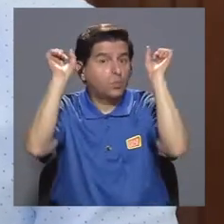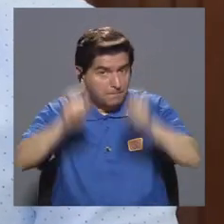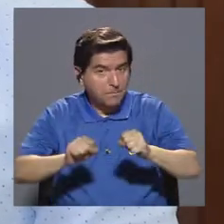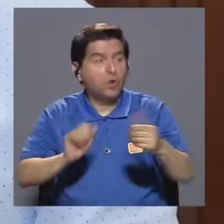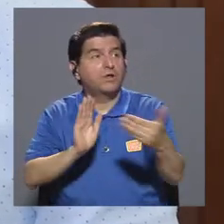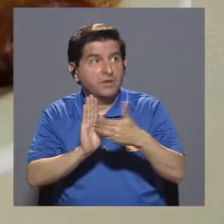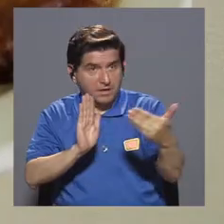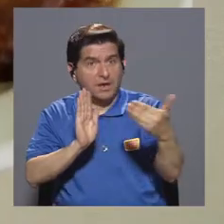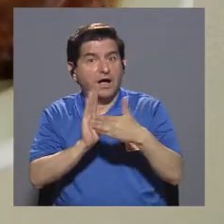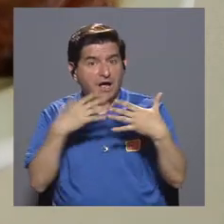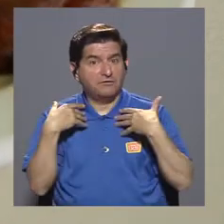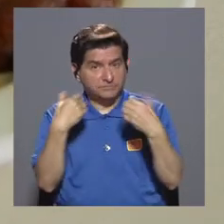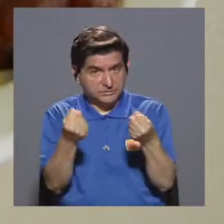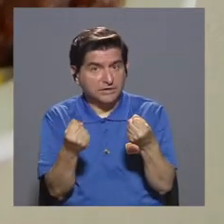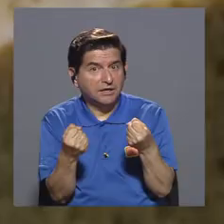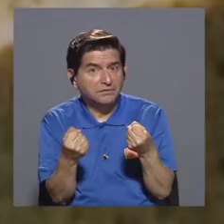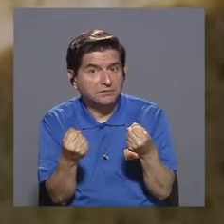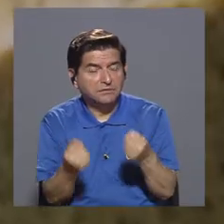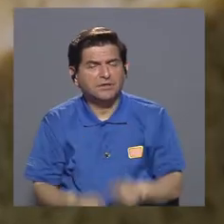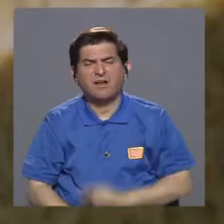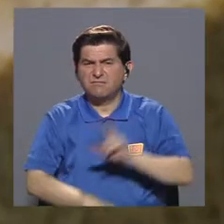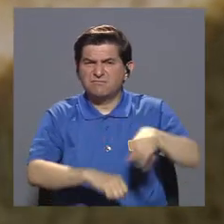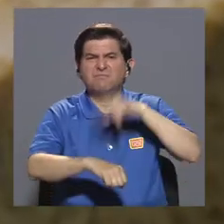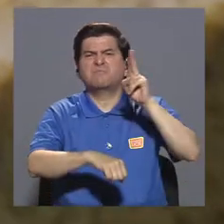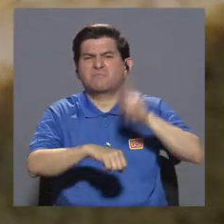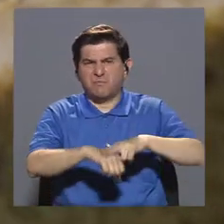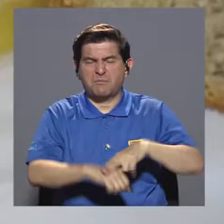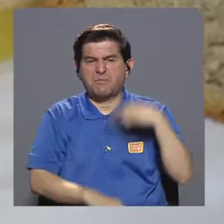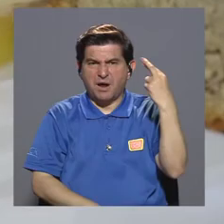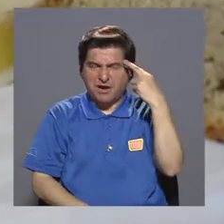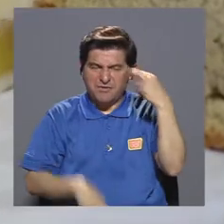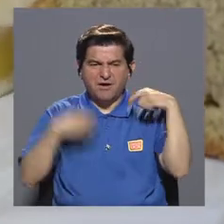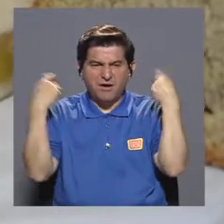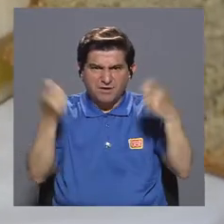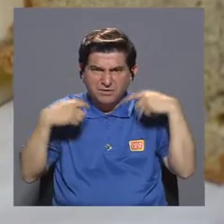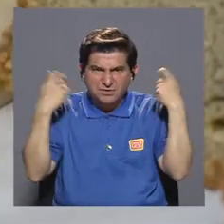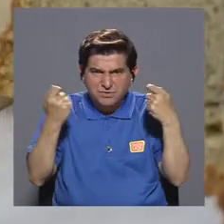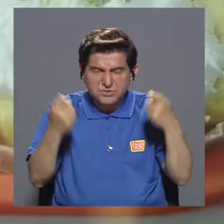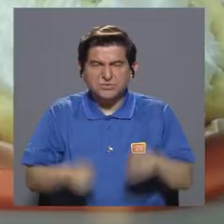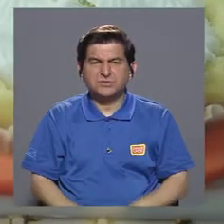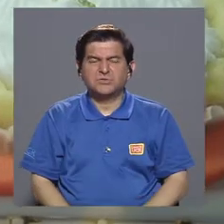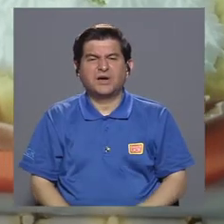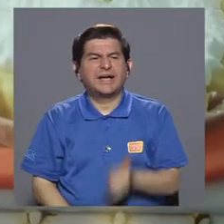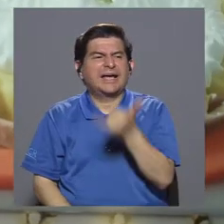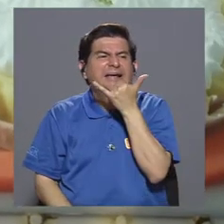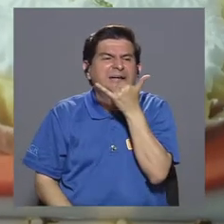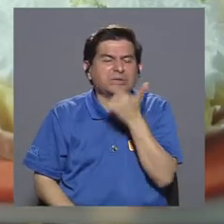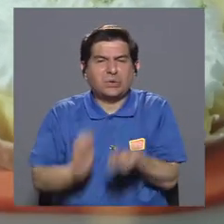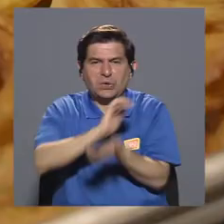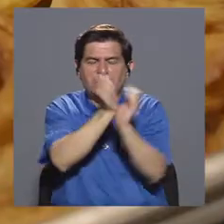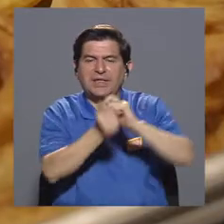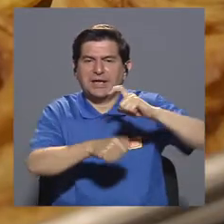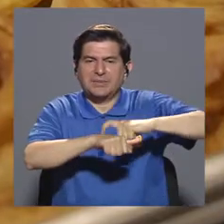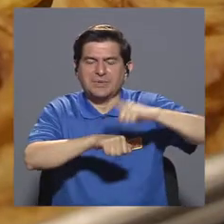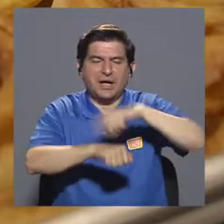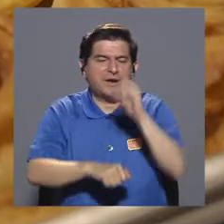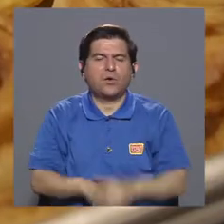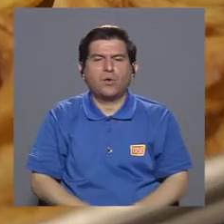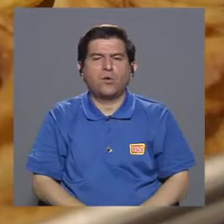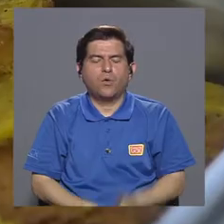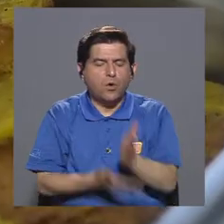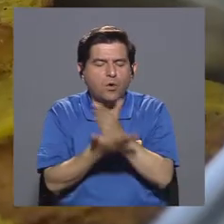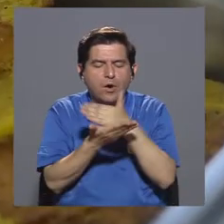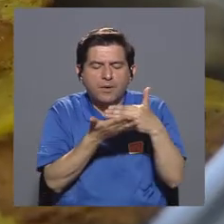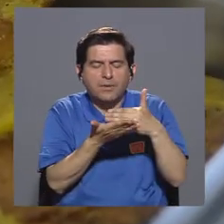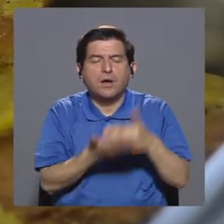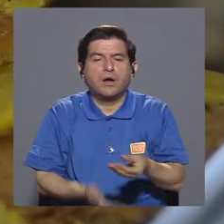eventualmente podrían afectar la salud. Algo muy común es que debido a las festividades se cae en el error de alterar los tiempos y las